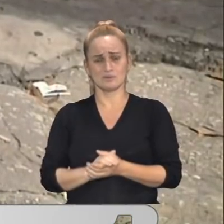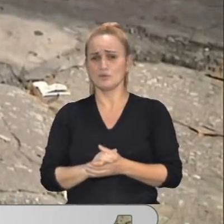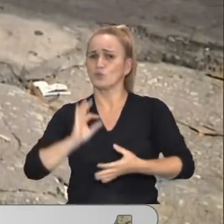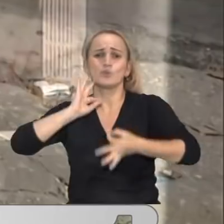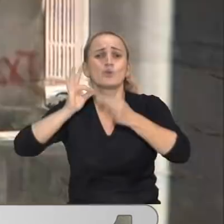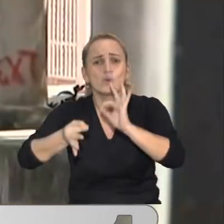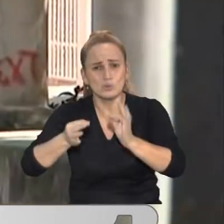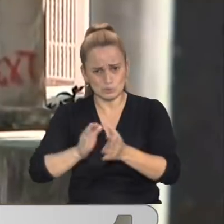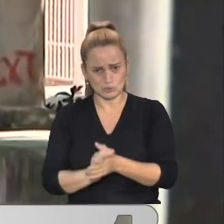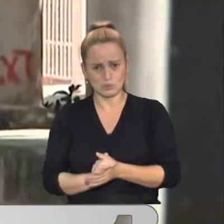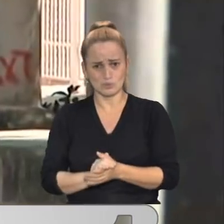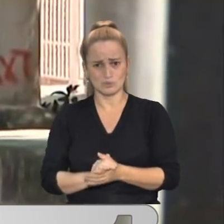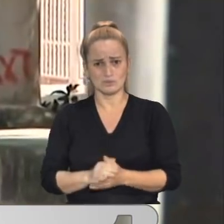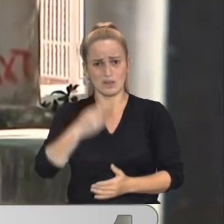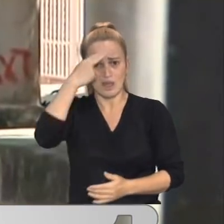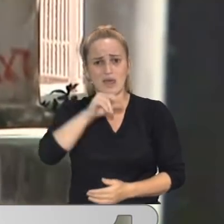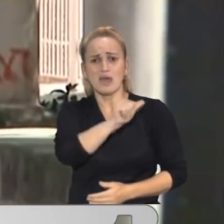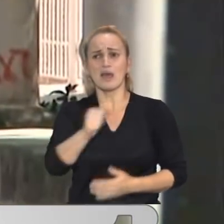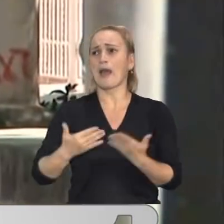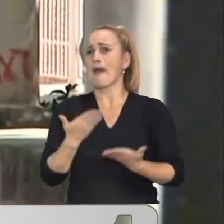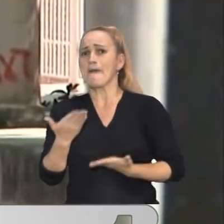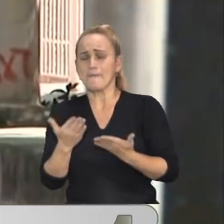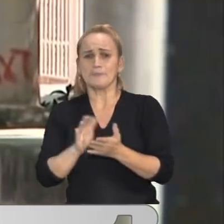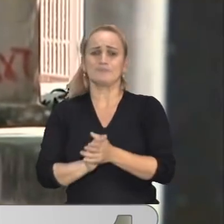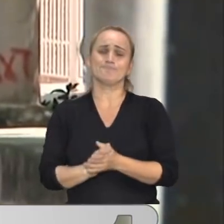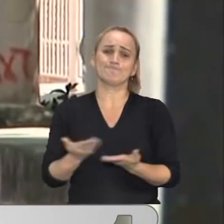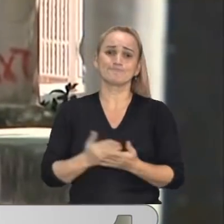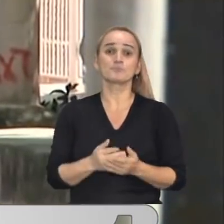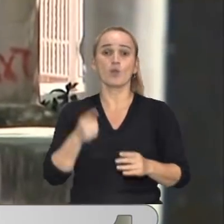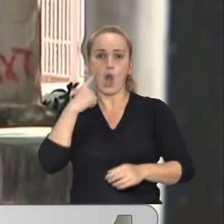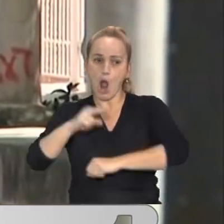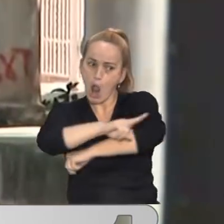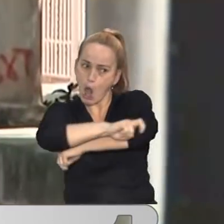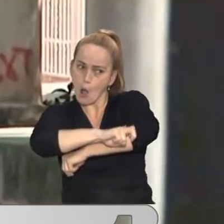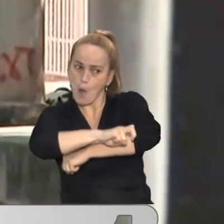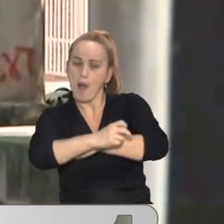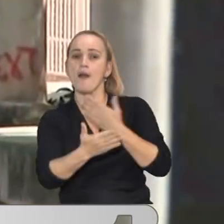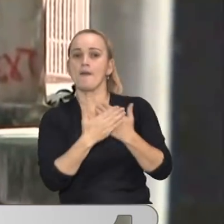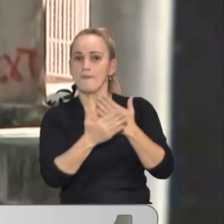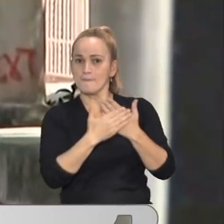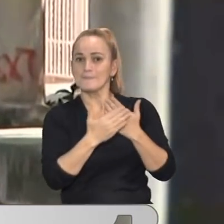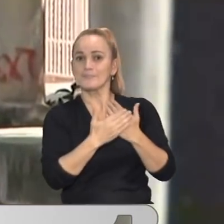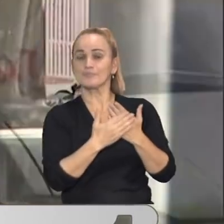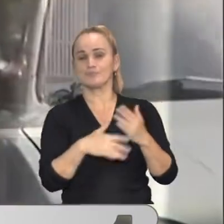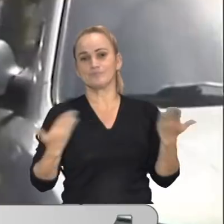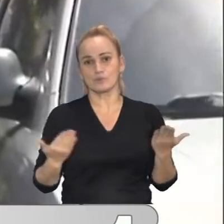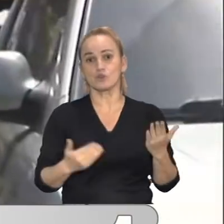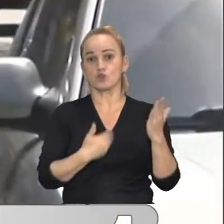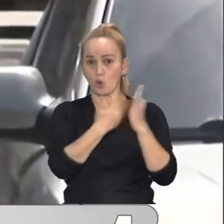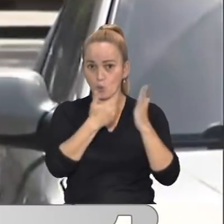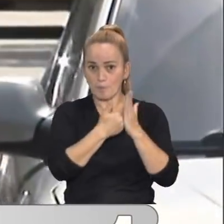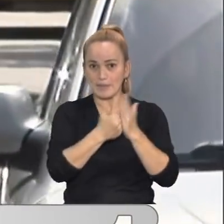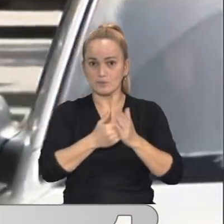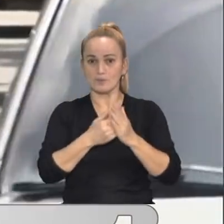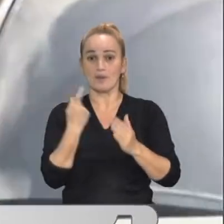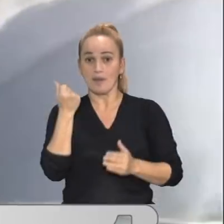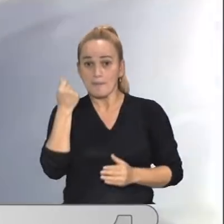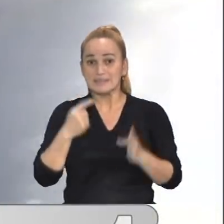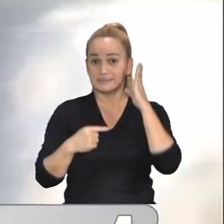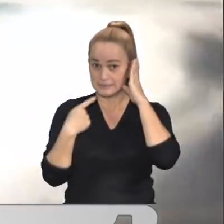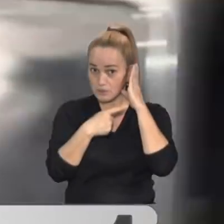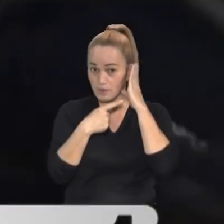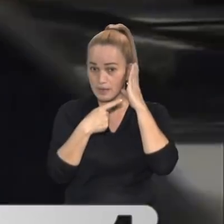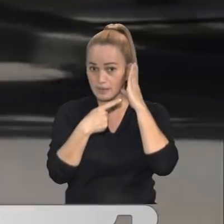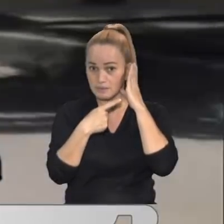no es justo que esas niñas queden desamparadas. La teoría del robo se confirmó, porque los documentos, el dinero que llevaba y el teléfono